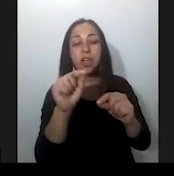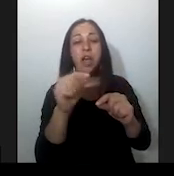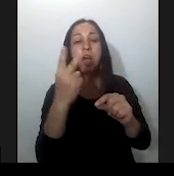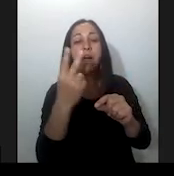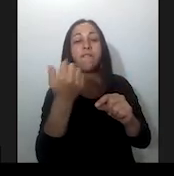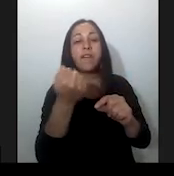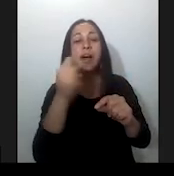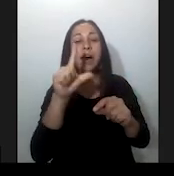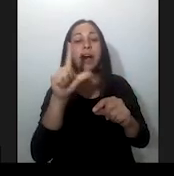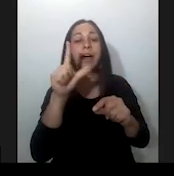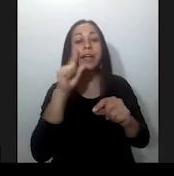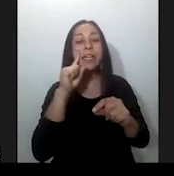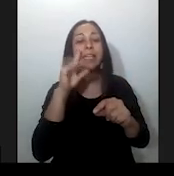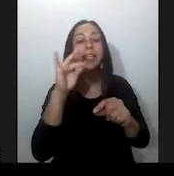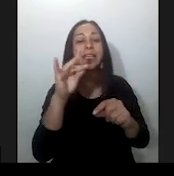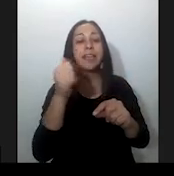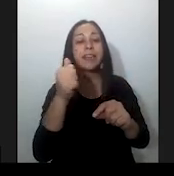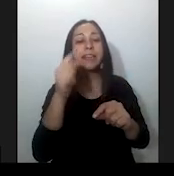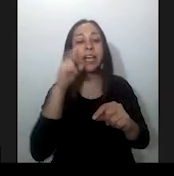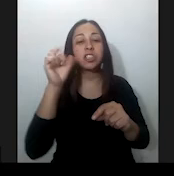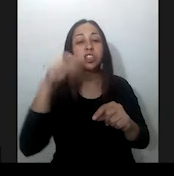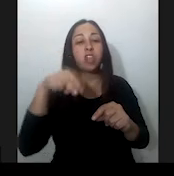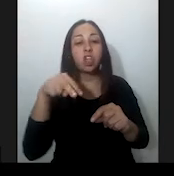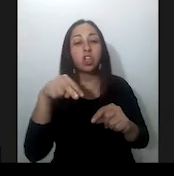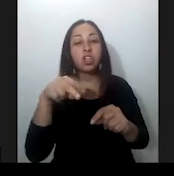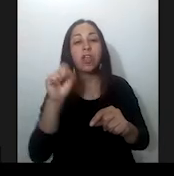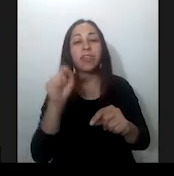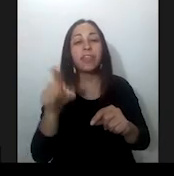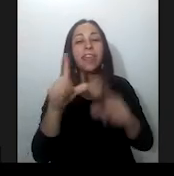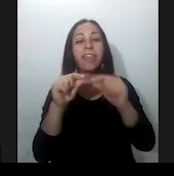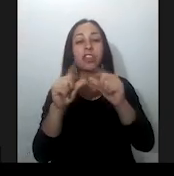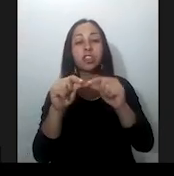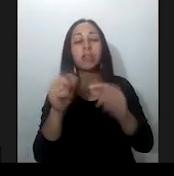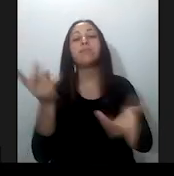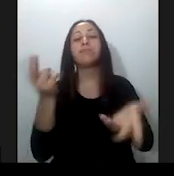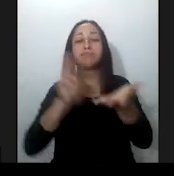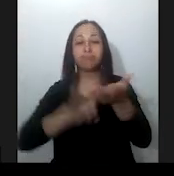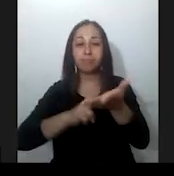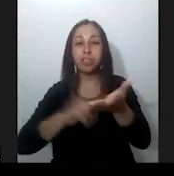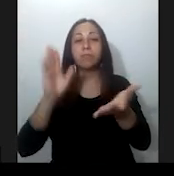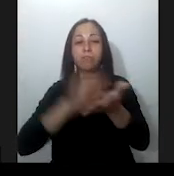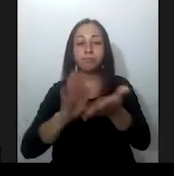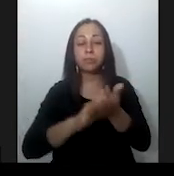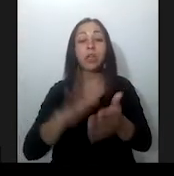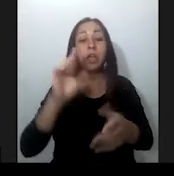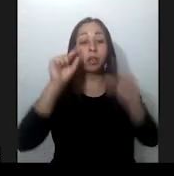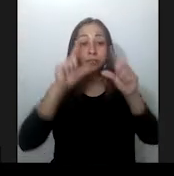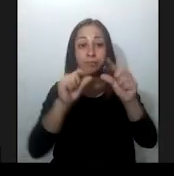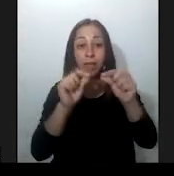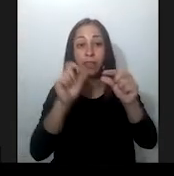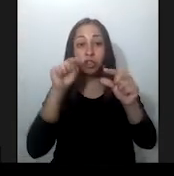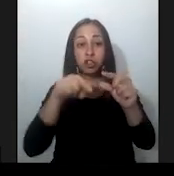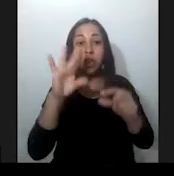y vamos a seleccionar validación de datos. Repito de vuelta,